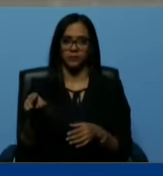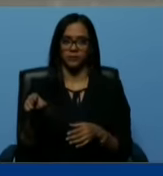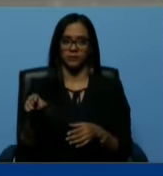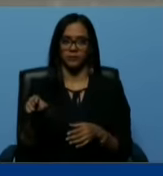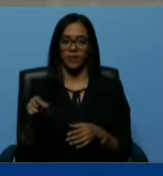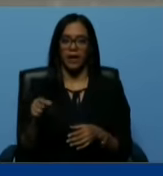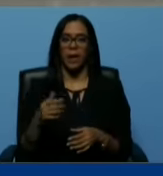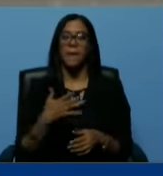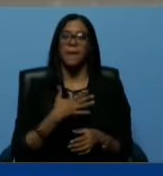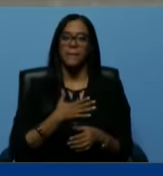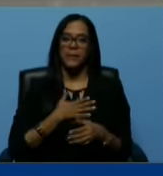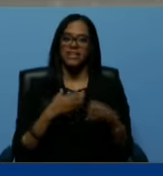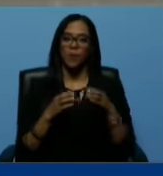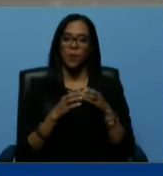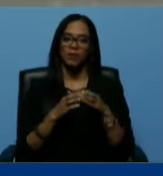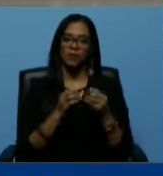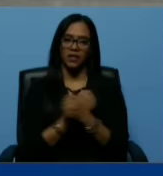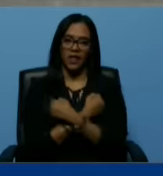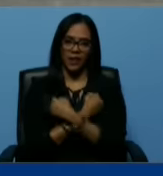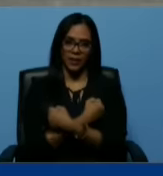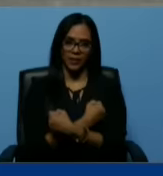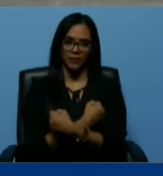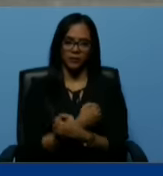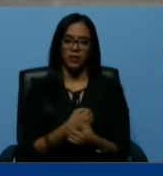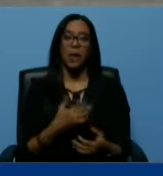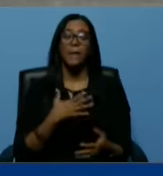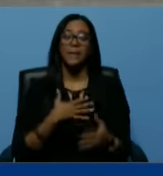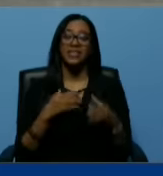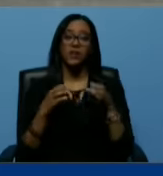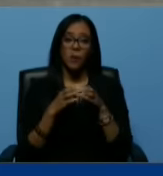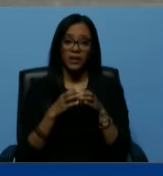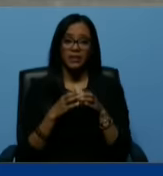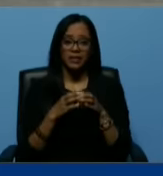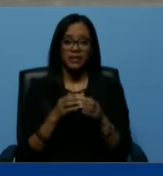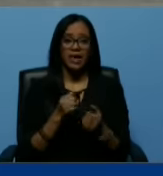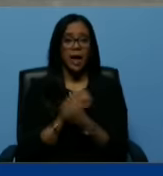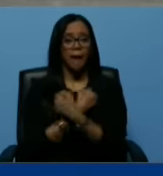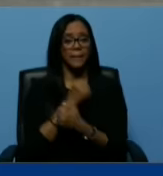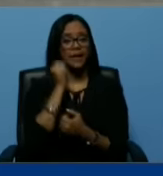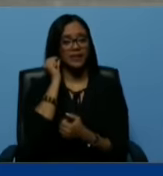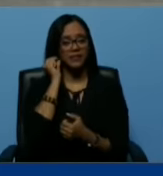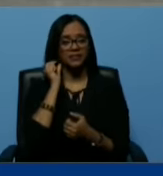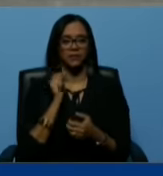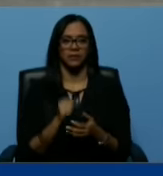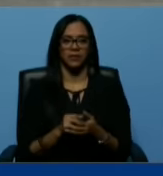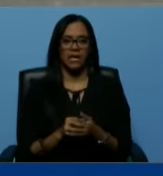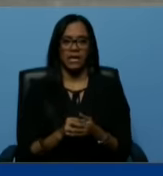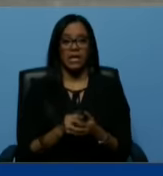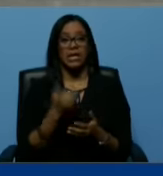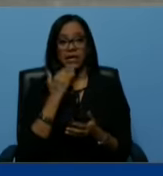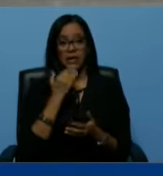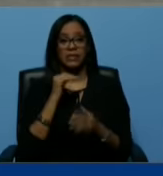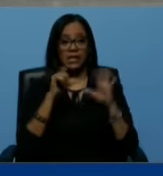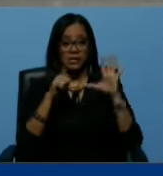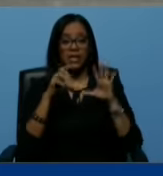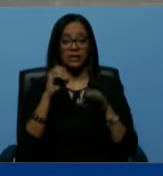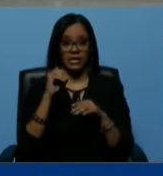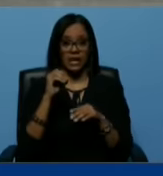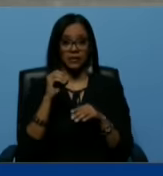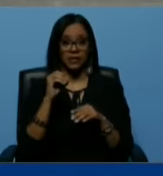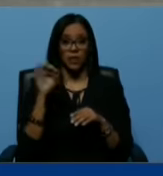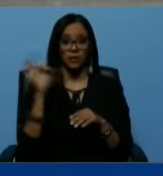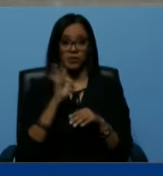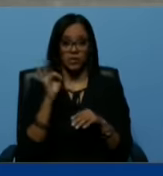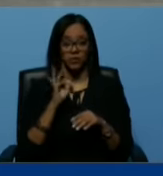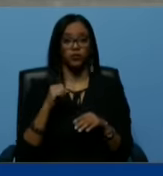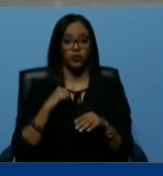mis compatriotas amados, mis compatriotas amadas, casi el 70% son mis compatriotas